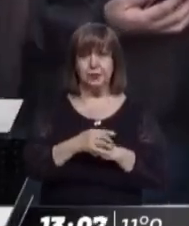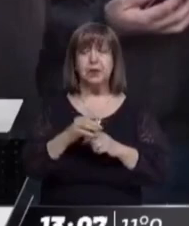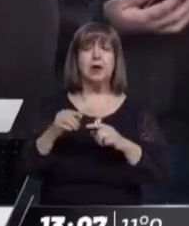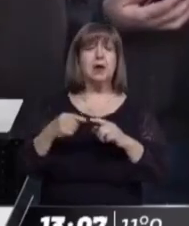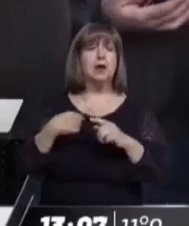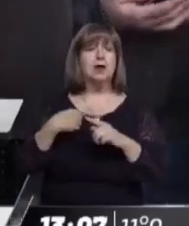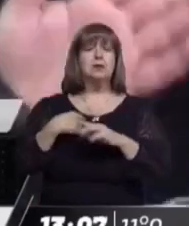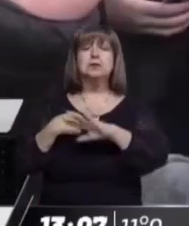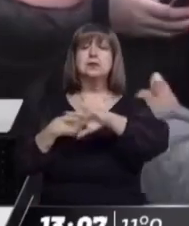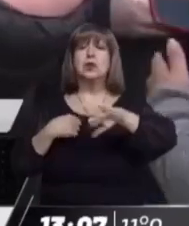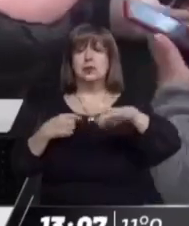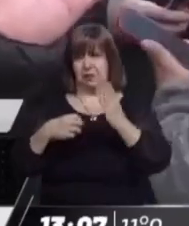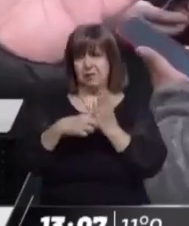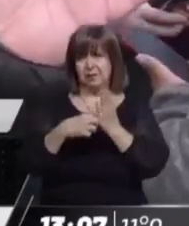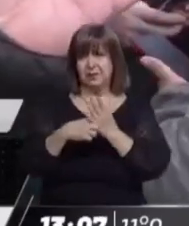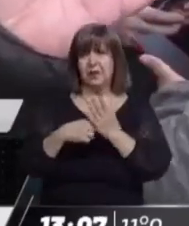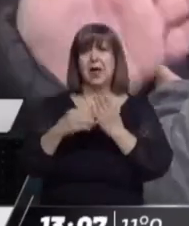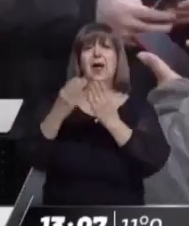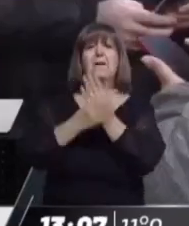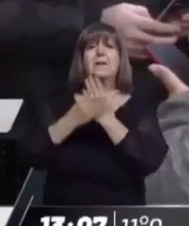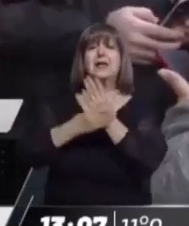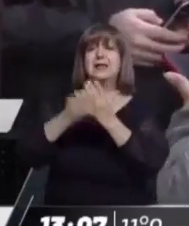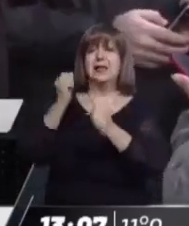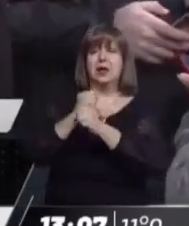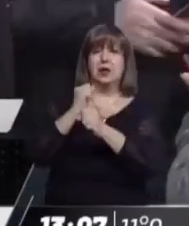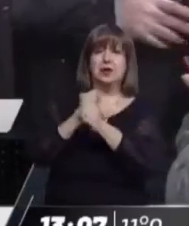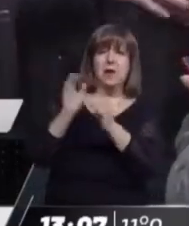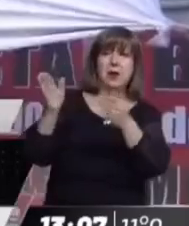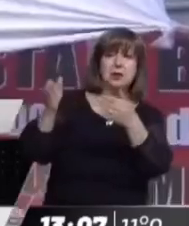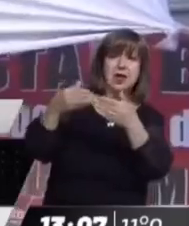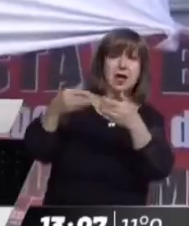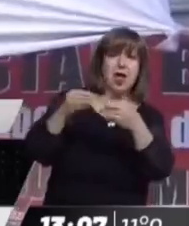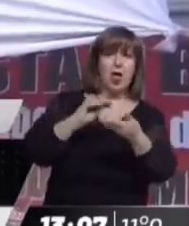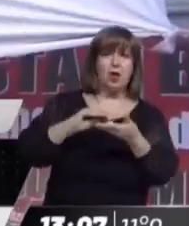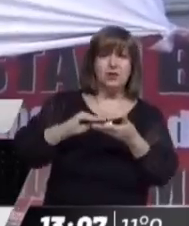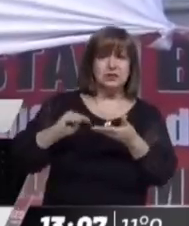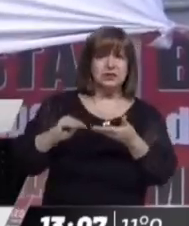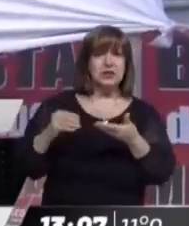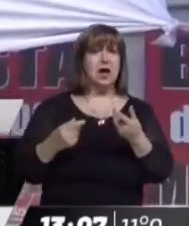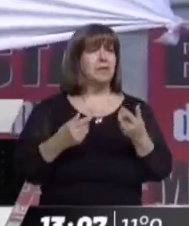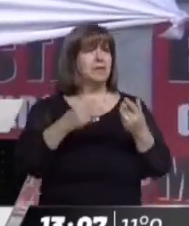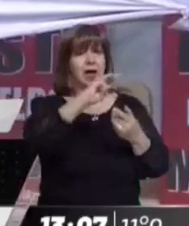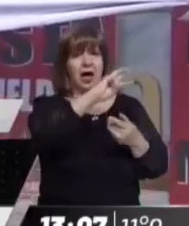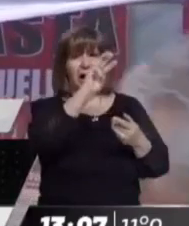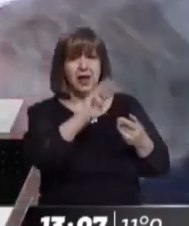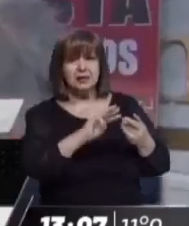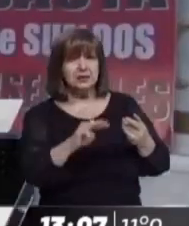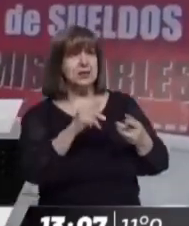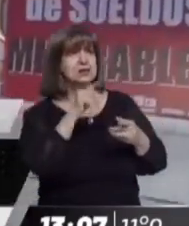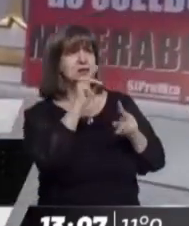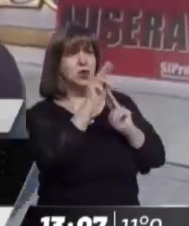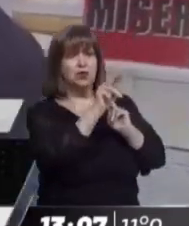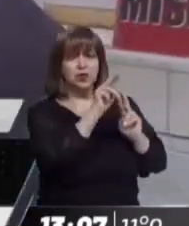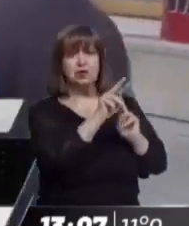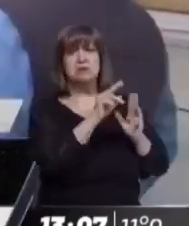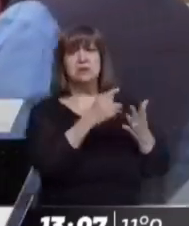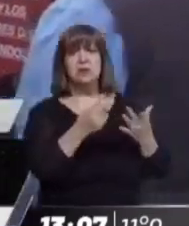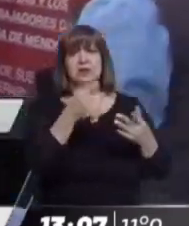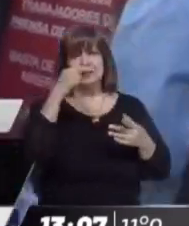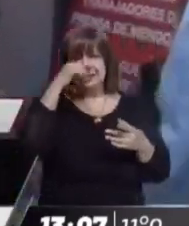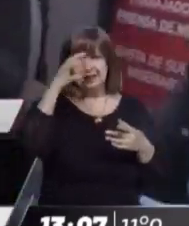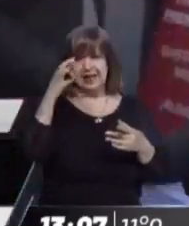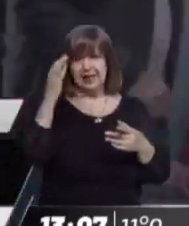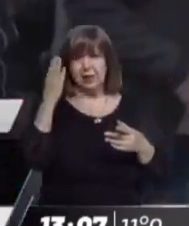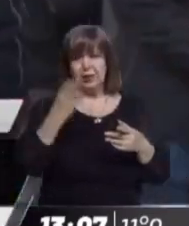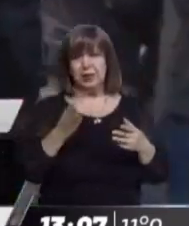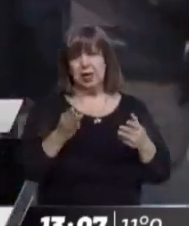decirlo. El Ministerio de Trabajo al 100% estaban cerradas ya las oficinas. En el ANSES y en otros sectores de los organismos nacionales un